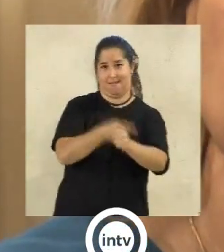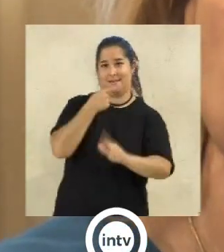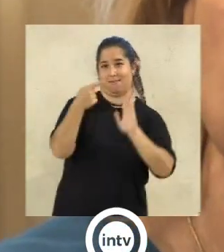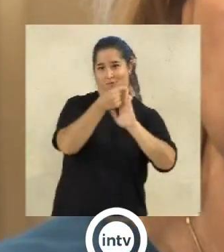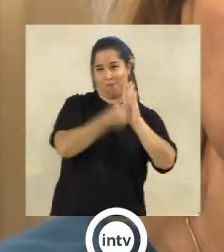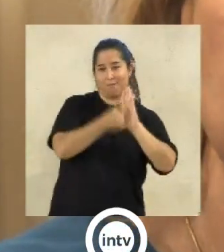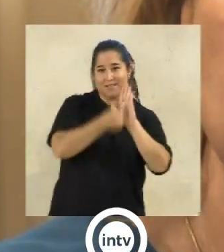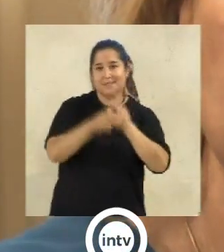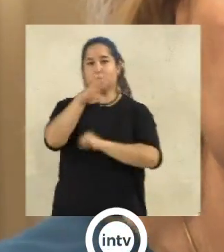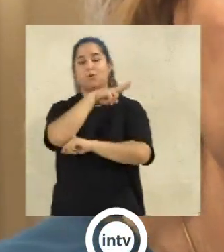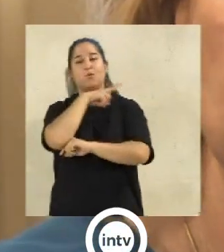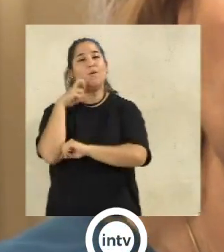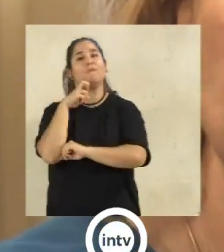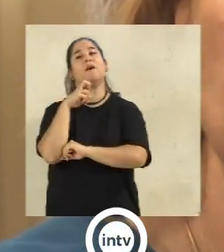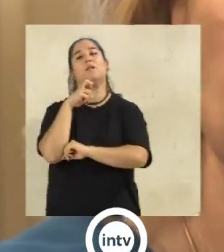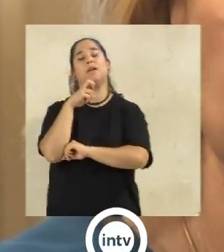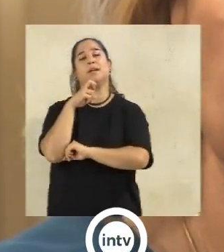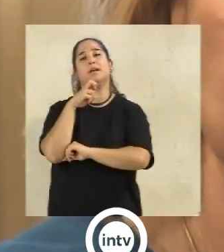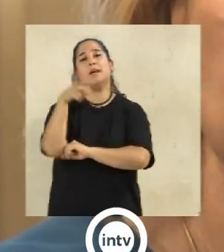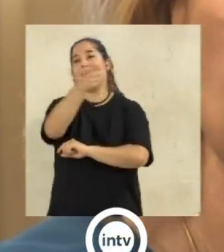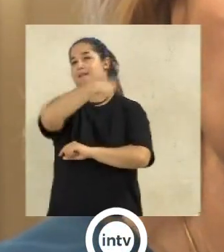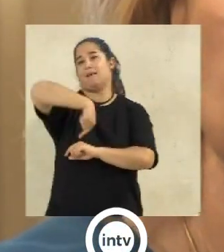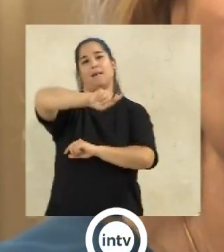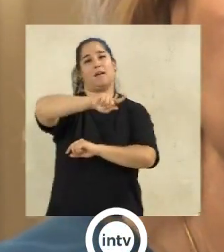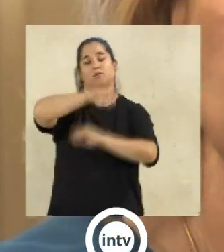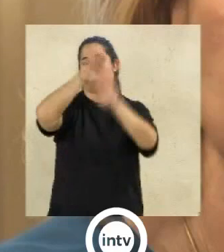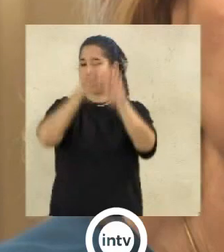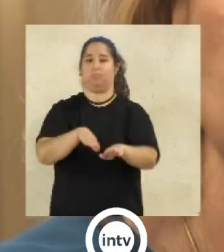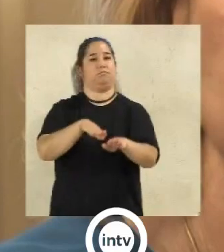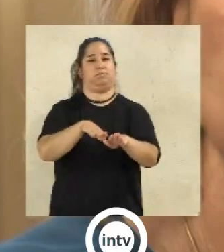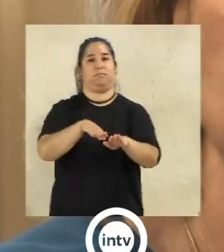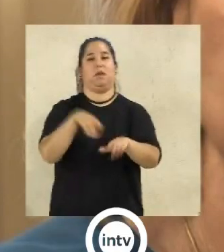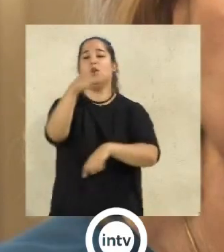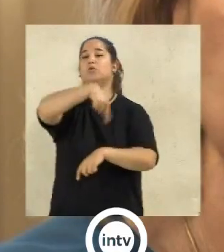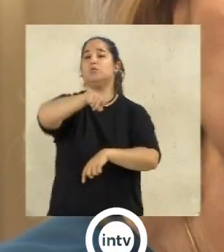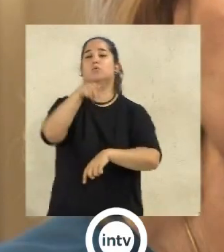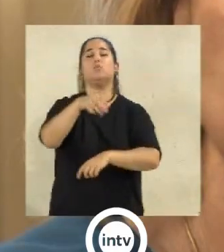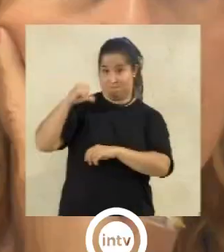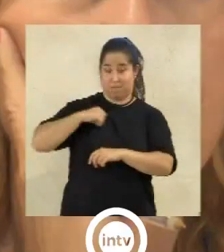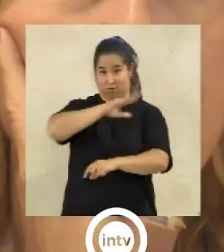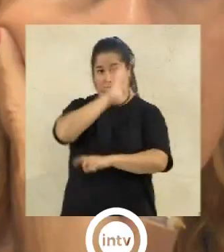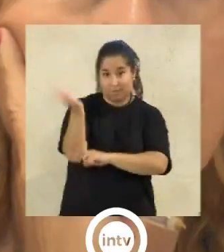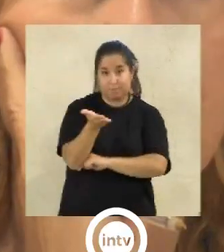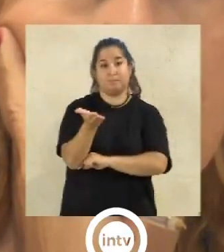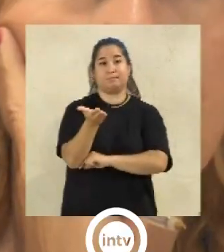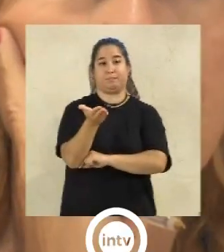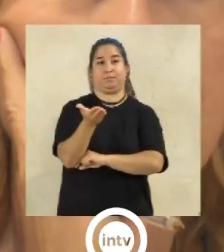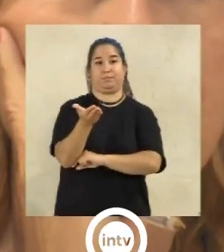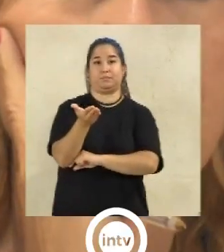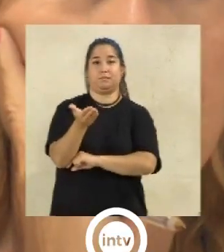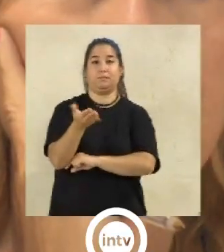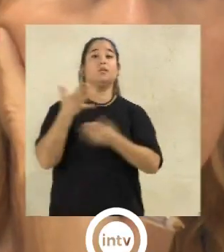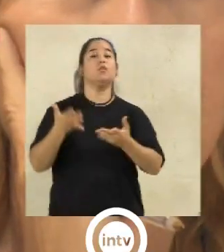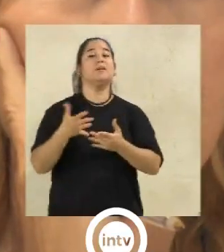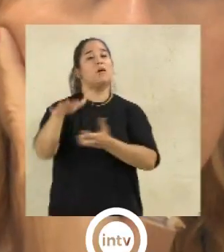principios y unos valores que ellos creen correctos y que te gusten o no tienes que asumir Sí o sí hablamos pues de una guerra contra la